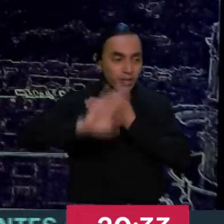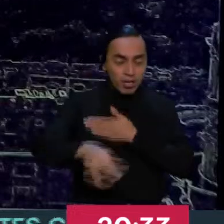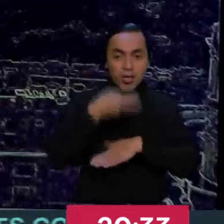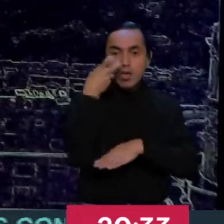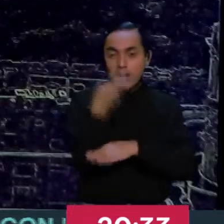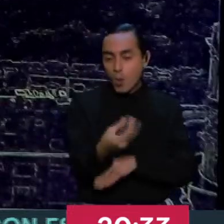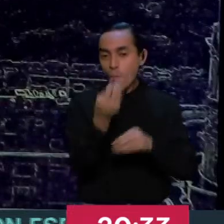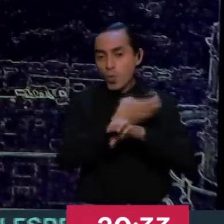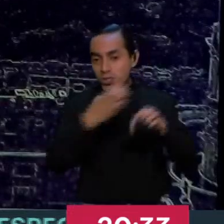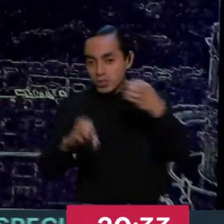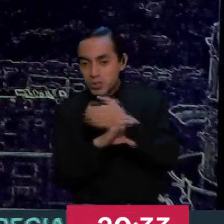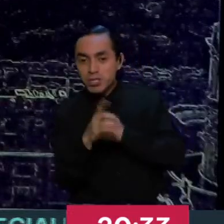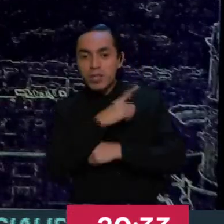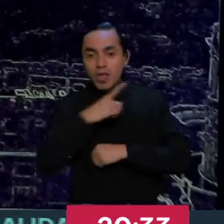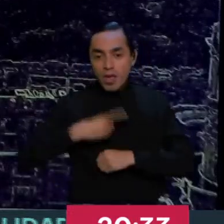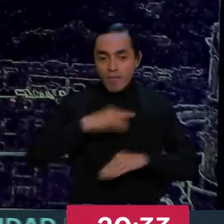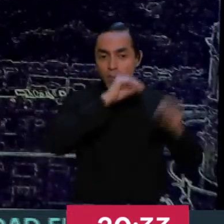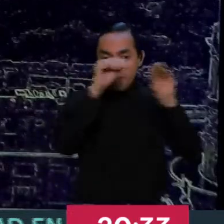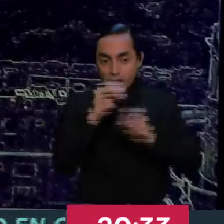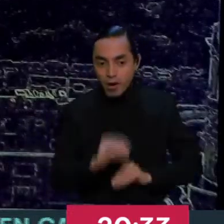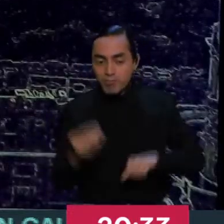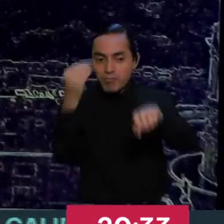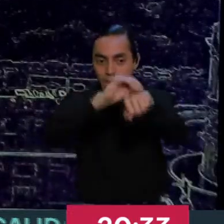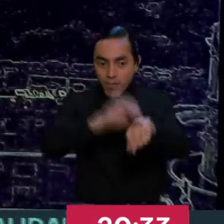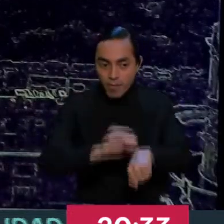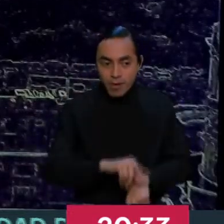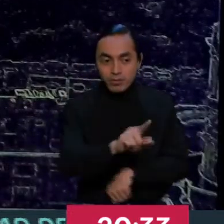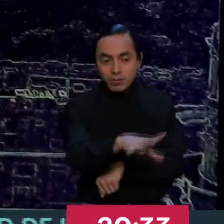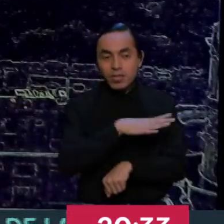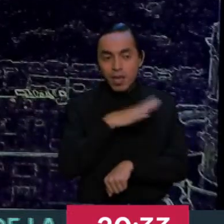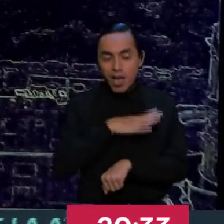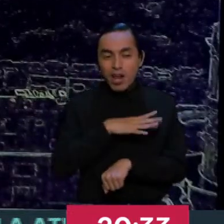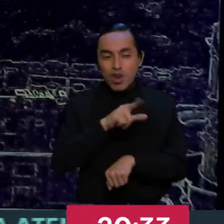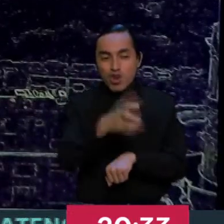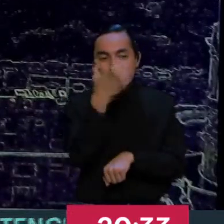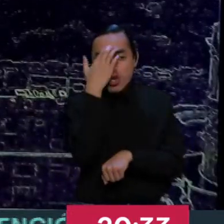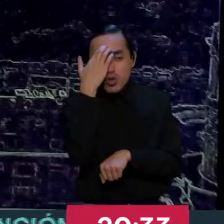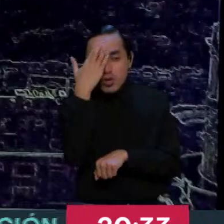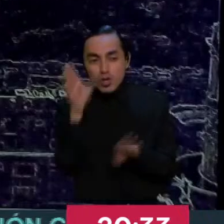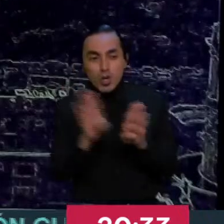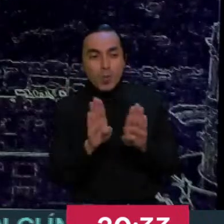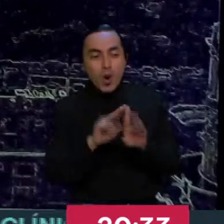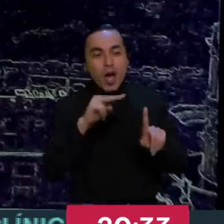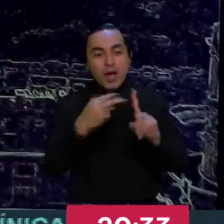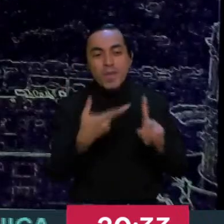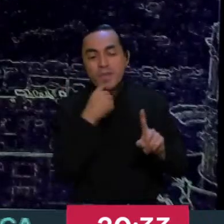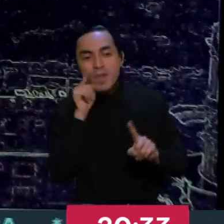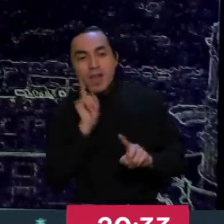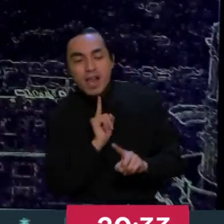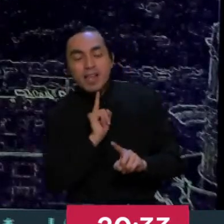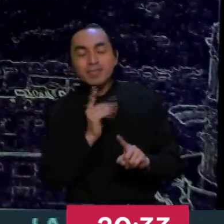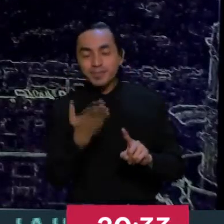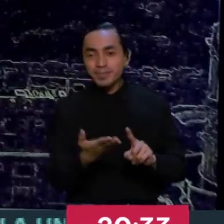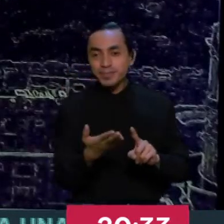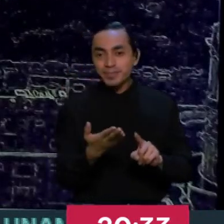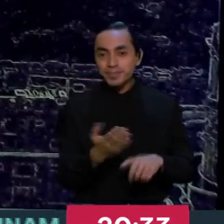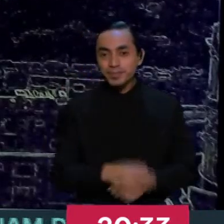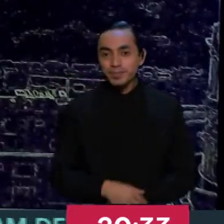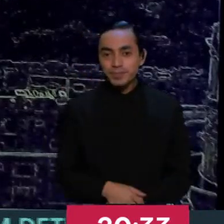ir incorporando a lo que se conoce tradicionalmente como la perspectiva de género, que la perspectiva de género es